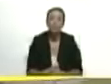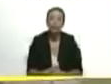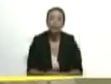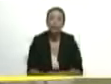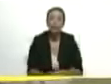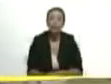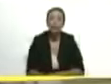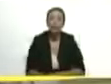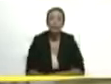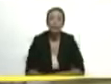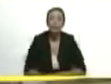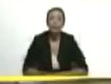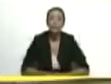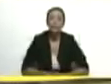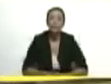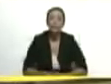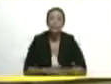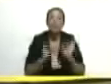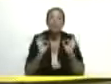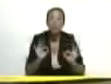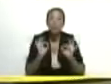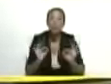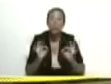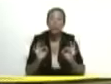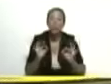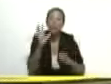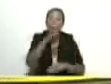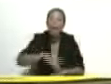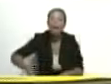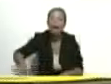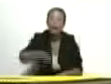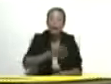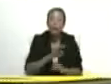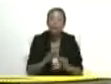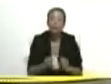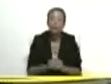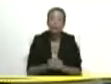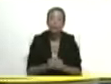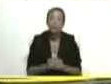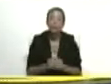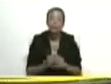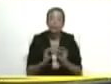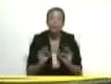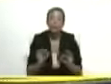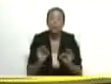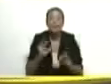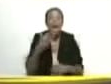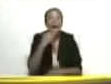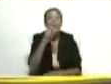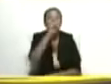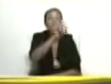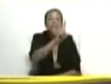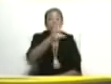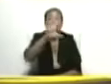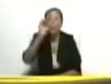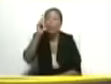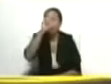Importante, precisamente en estos espacios que tienen casi 150